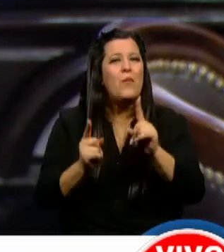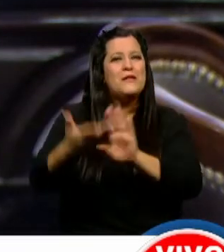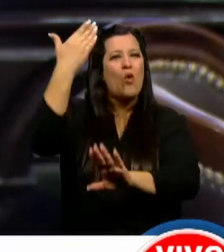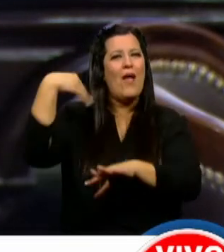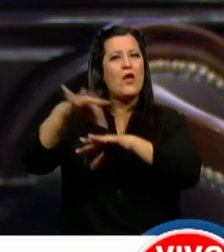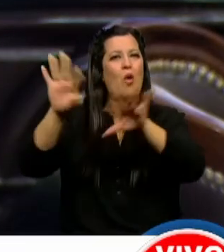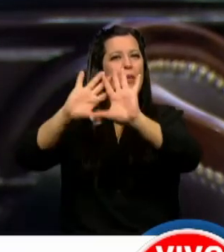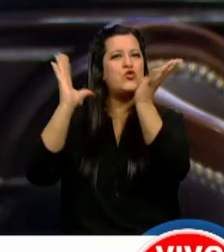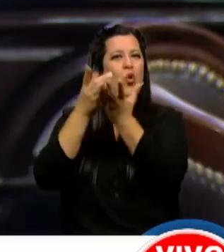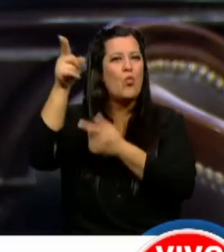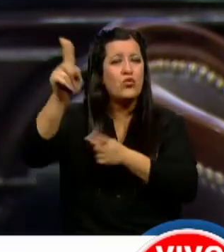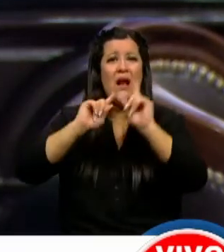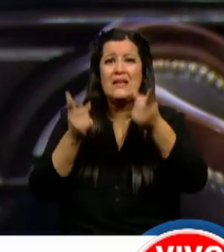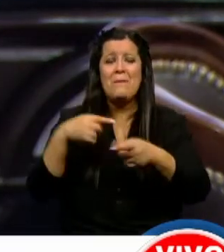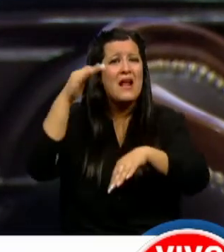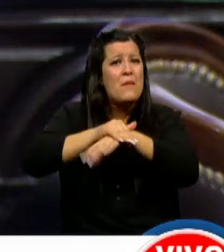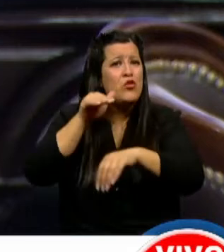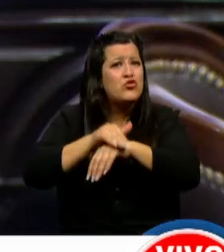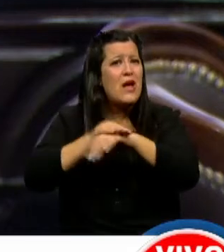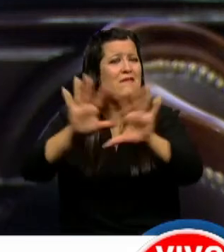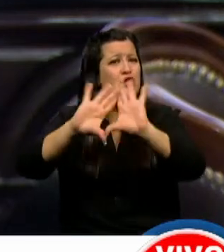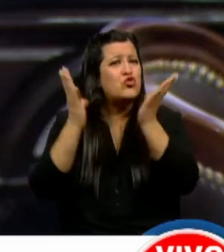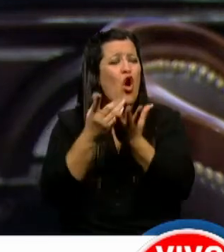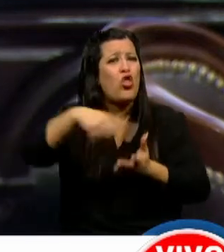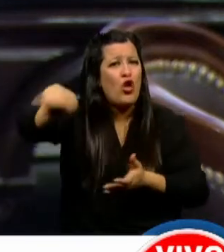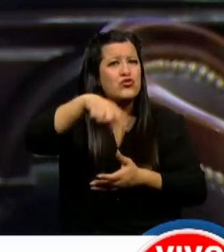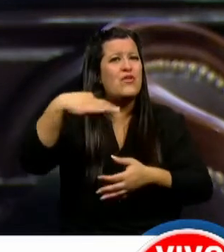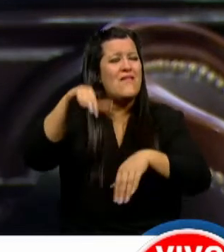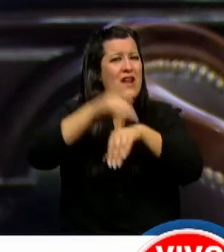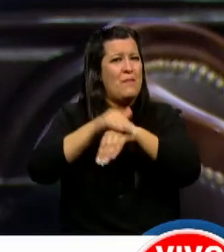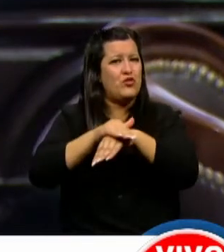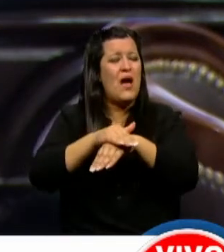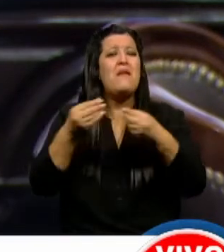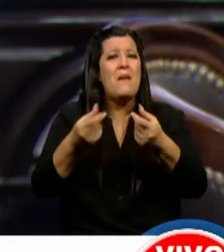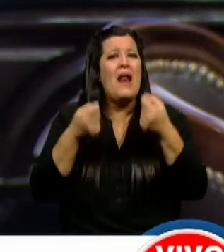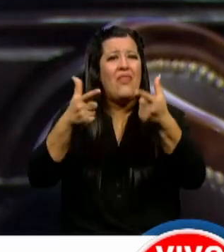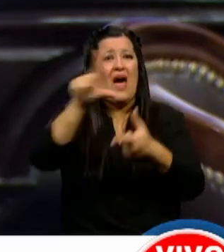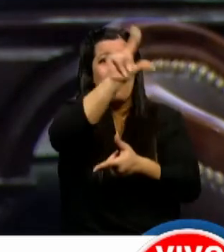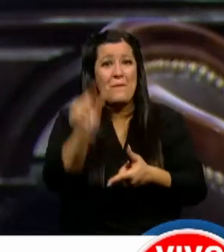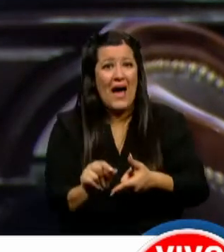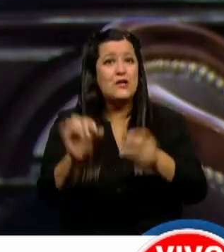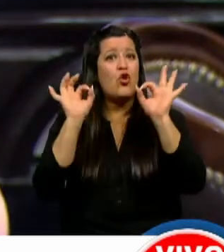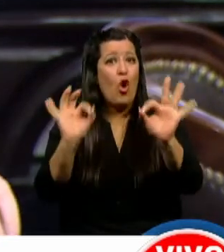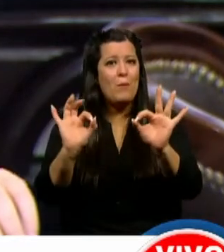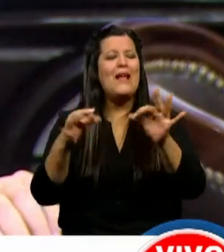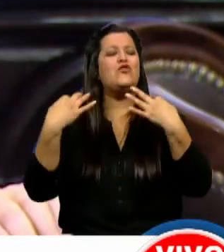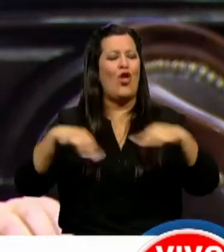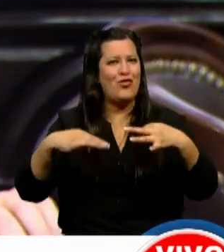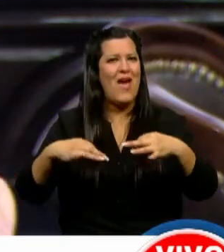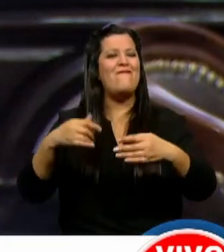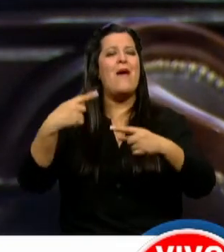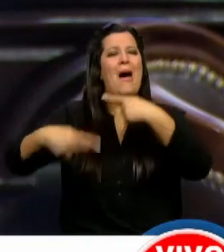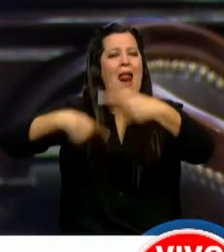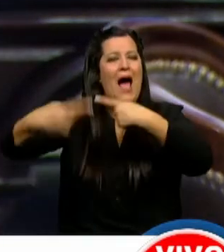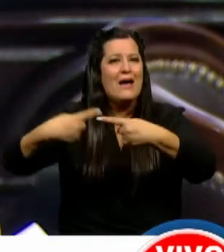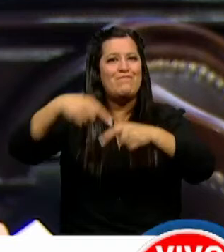a nivel global y que sea la responsabilidad que ustedes asuman y que nos permitan al país entero asumir con las generaciones